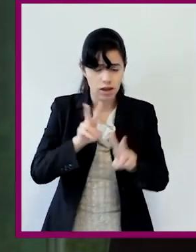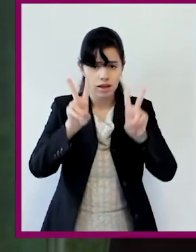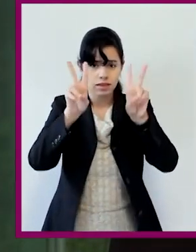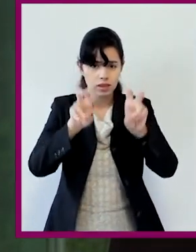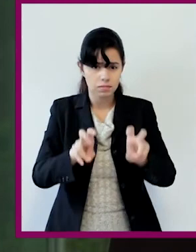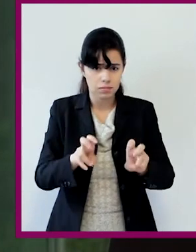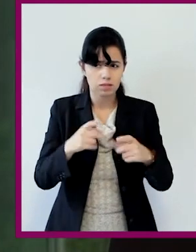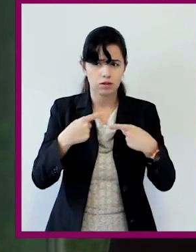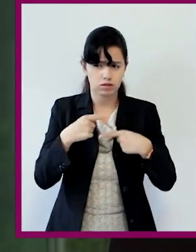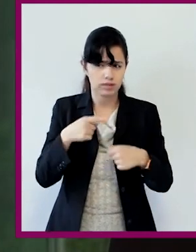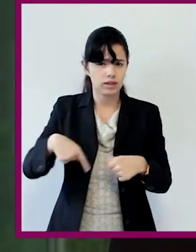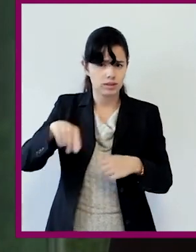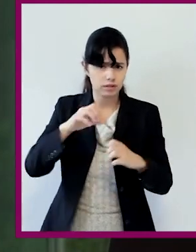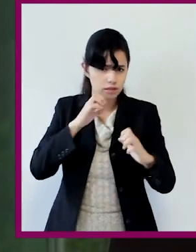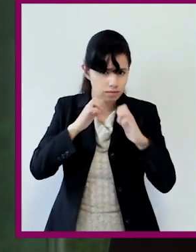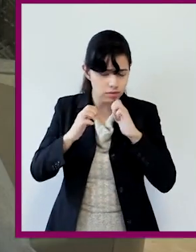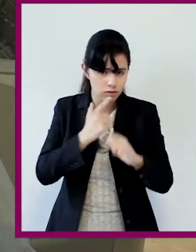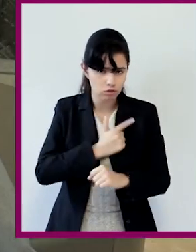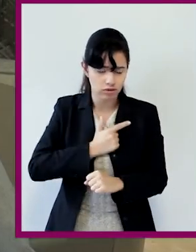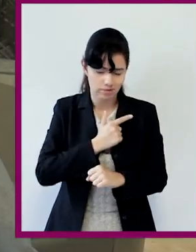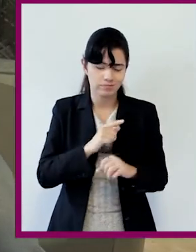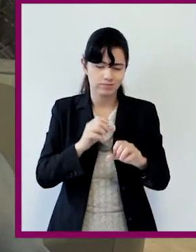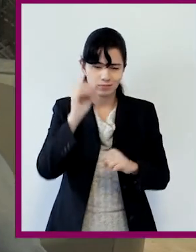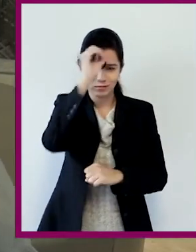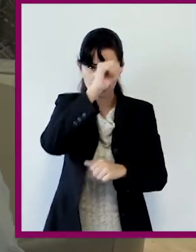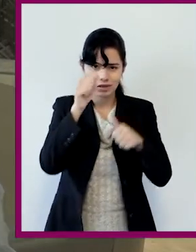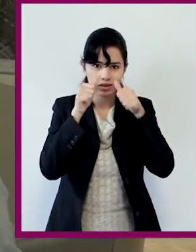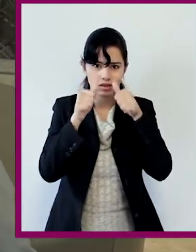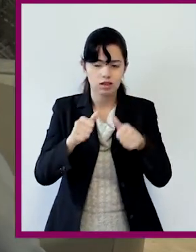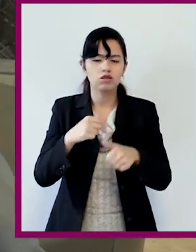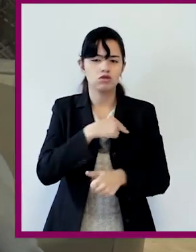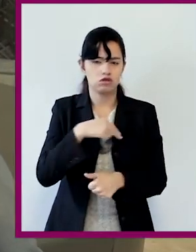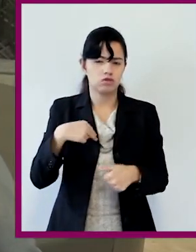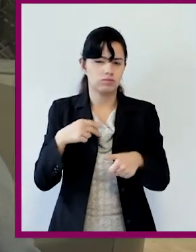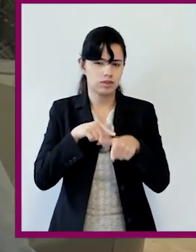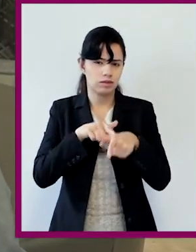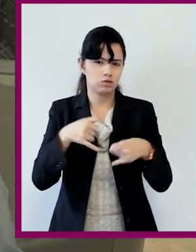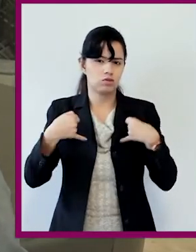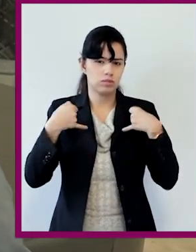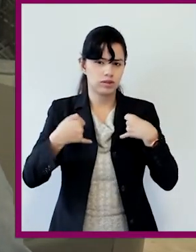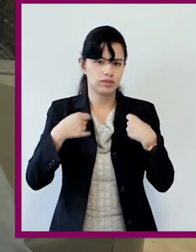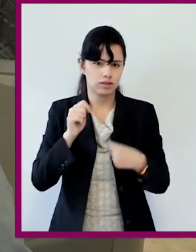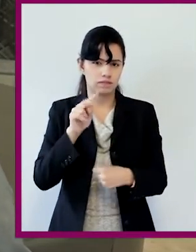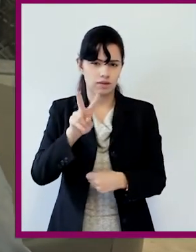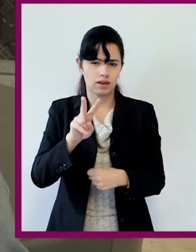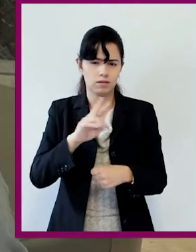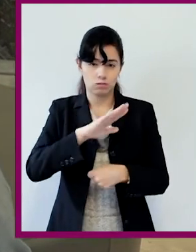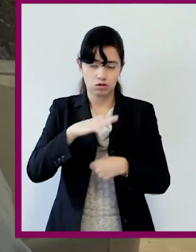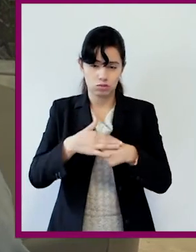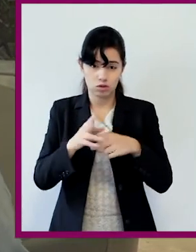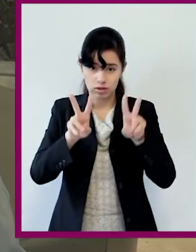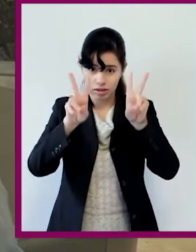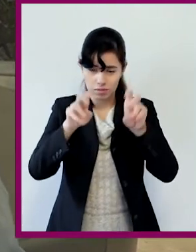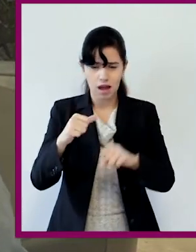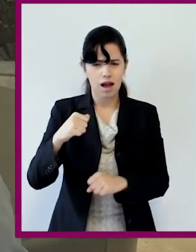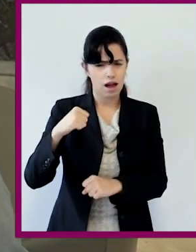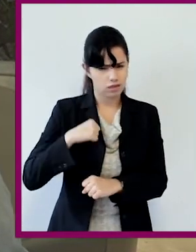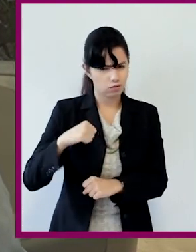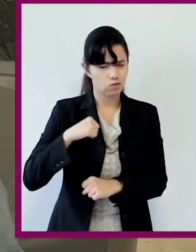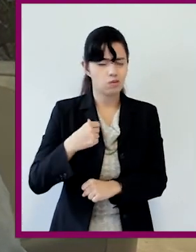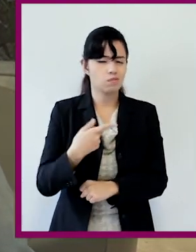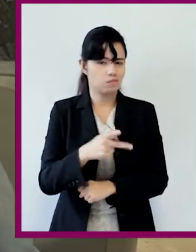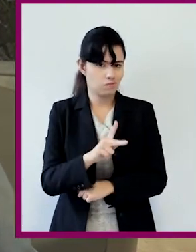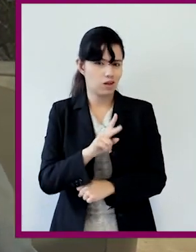los temas y nuestros invitados. Nosotros seguimos en Jóvenes TV. Quédate con nosotros, que viene un tema